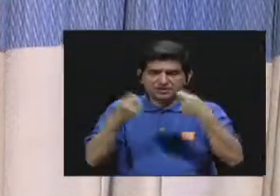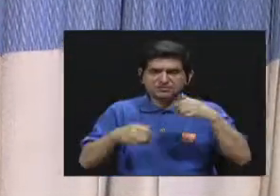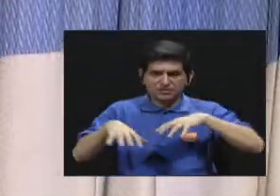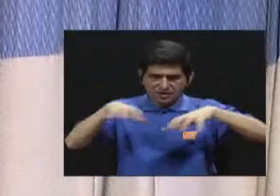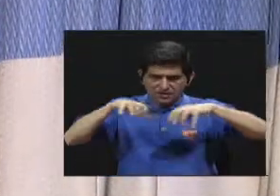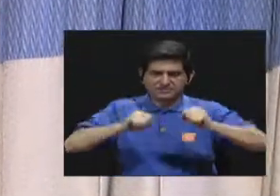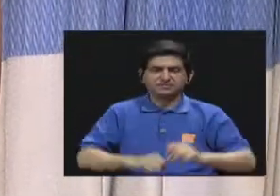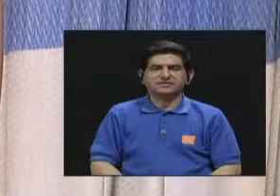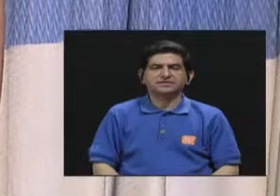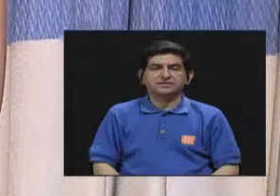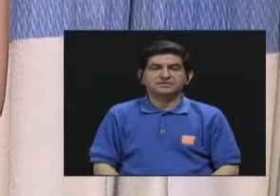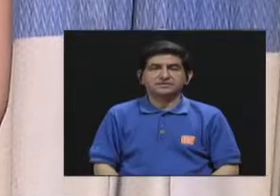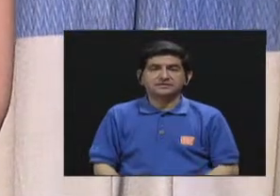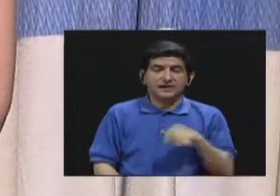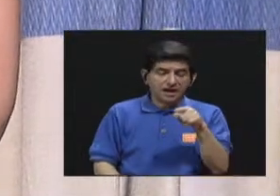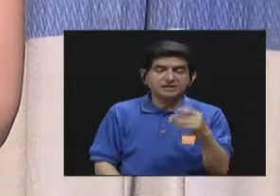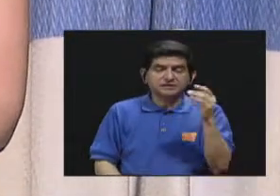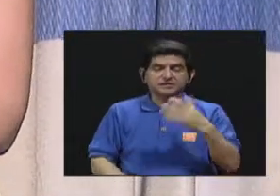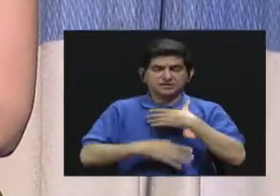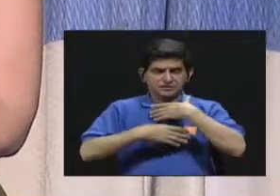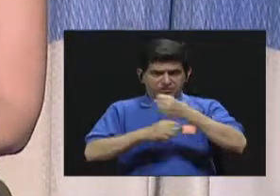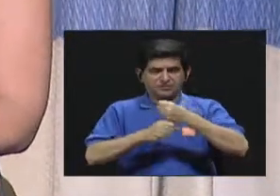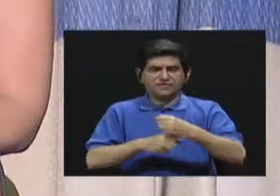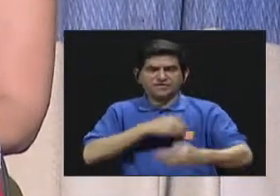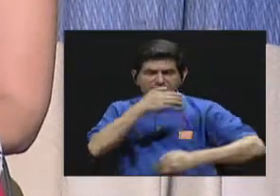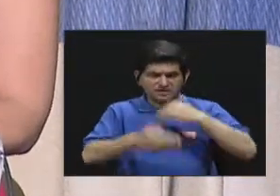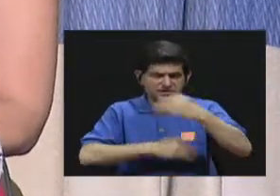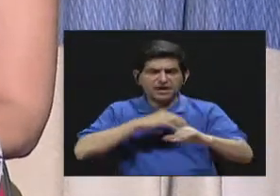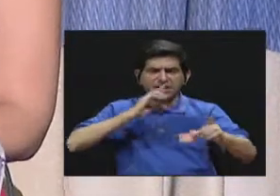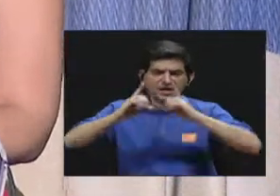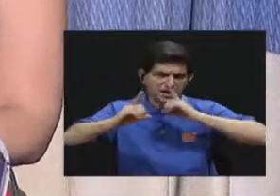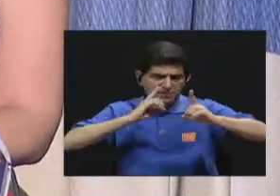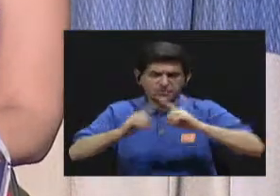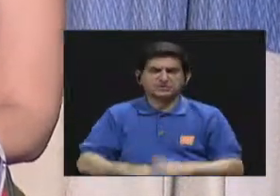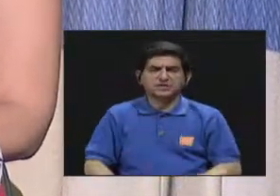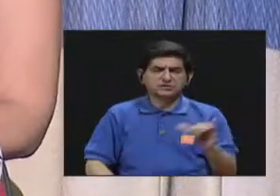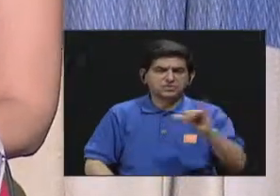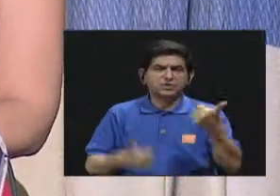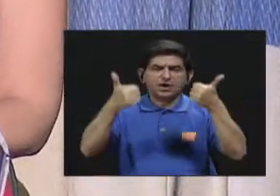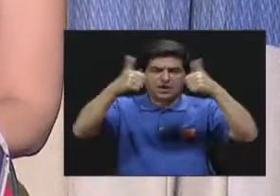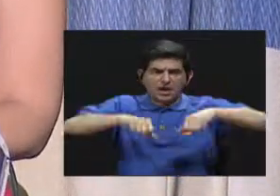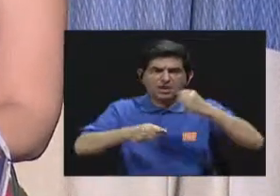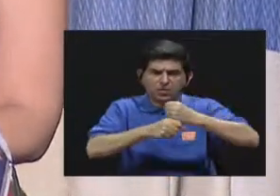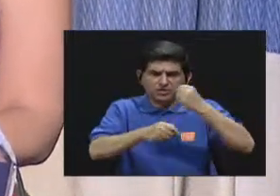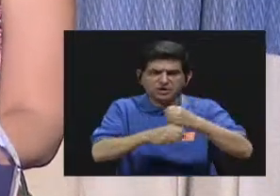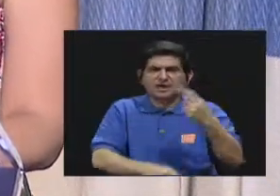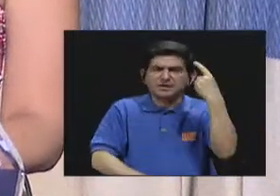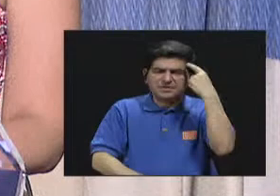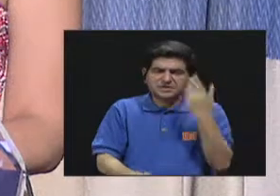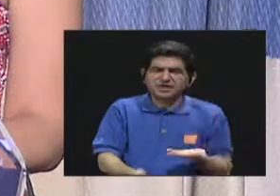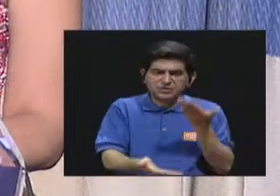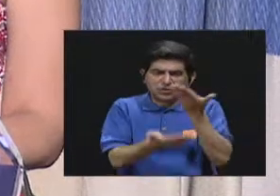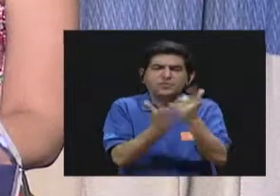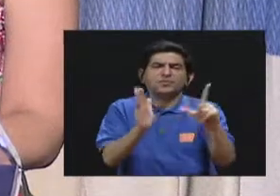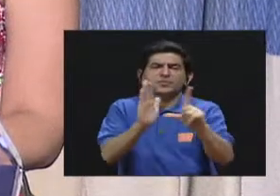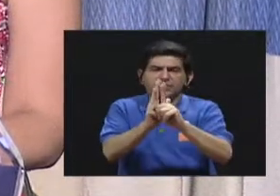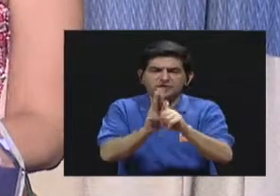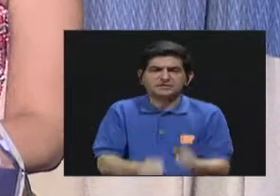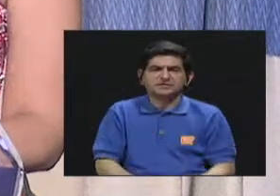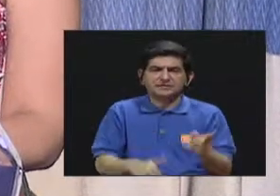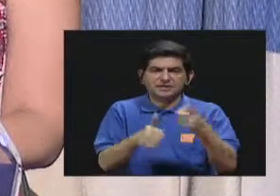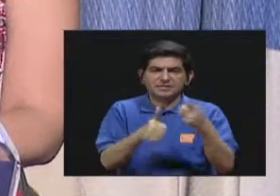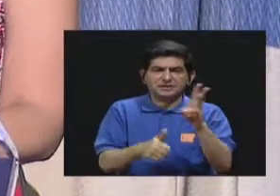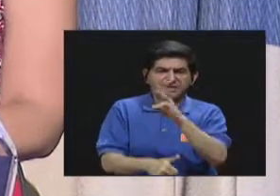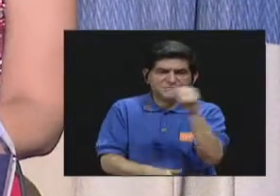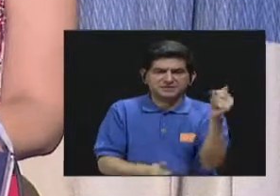del festival. Se ha generado una confianza en el proceso de diálogo y un acuerdo para trabajar en pos de una propuesta de ley